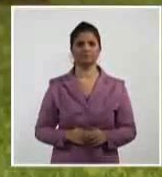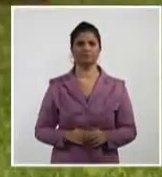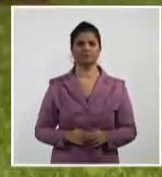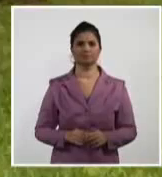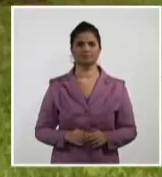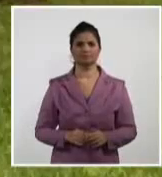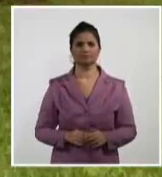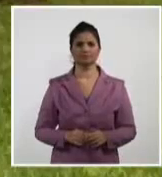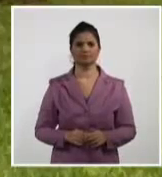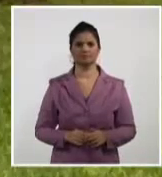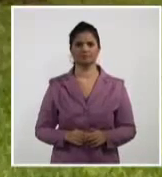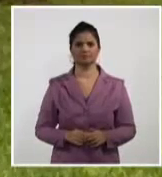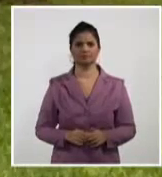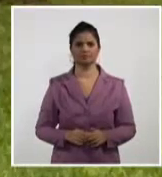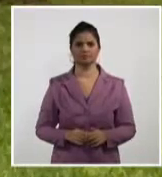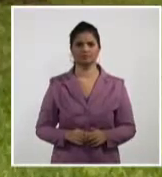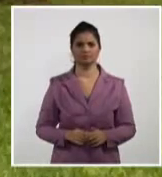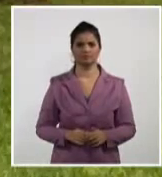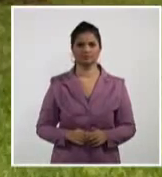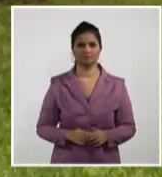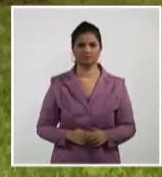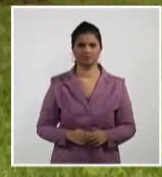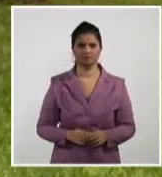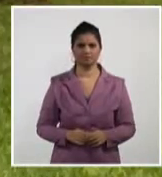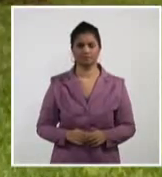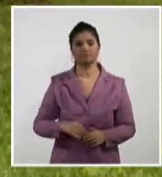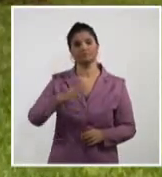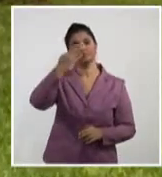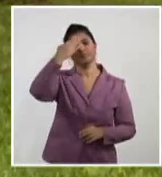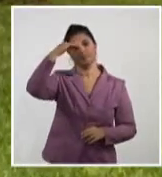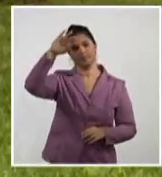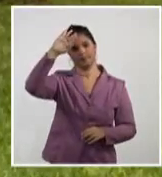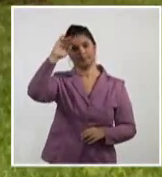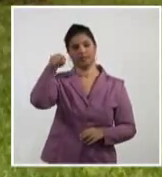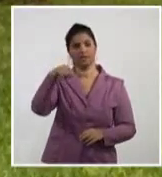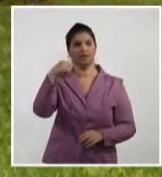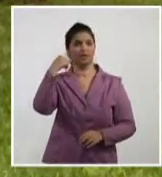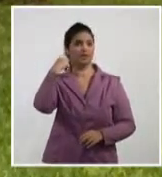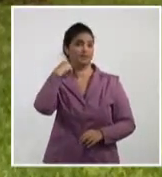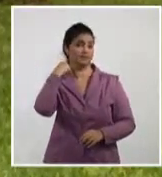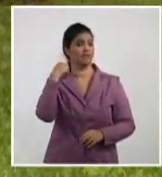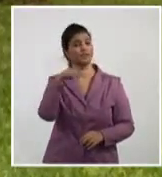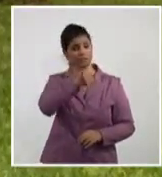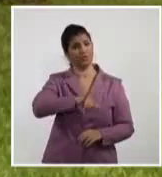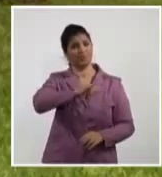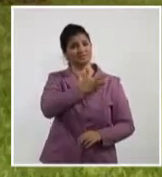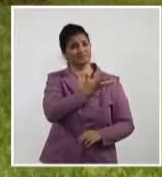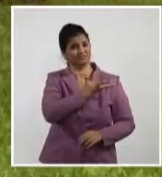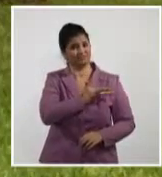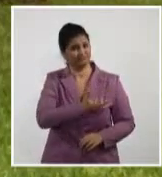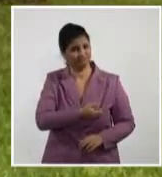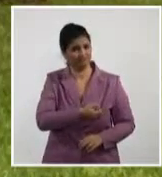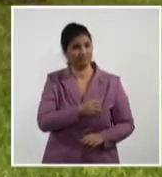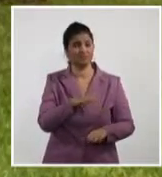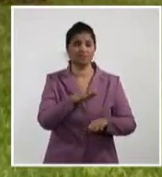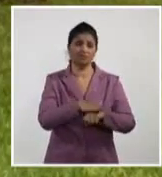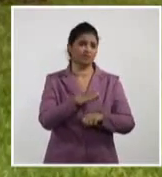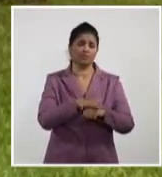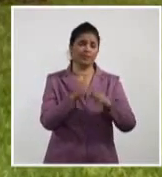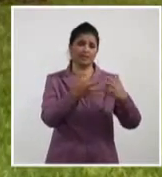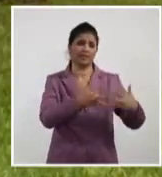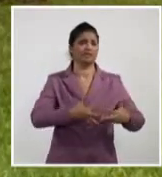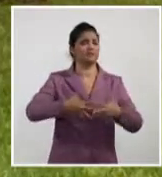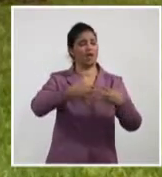Nuestra región también fue en 2023 escenario de efervescencia sociopolítica a partir de jugadas económico-financieras